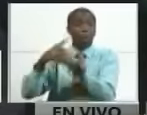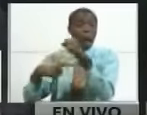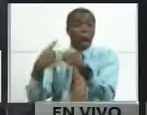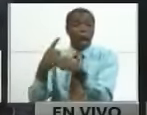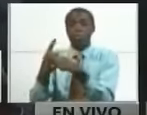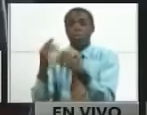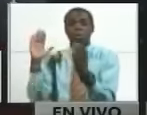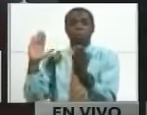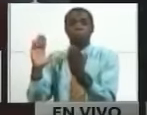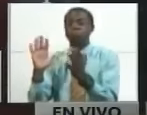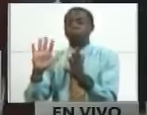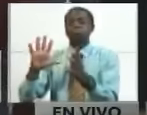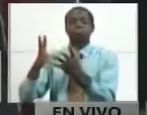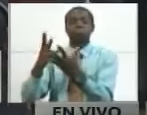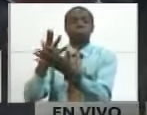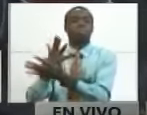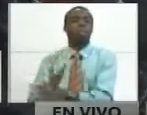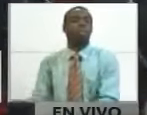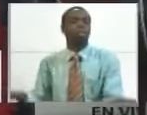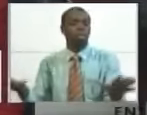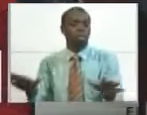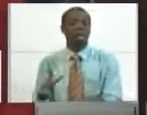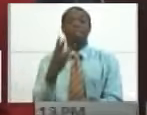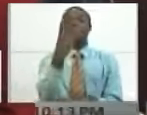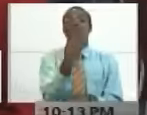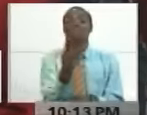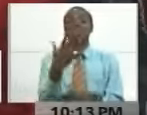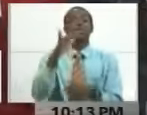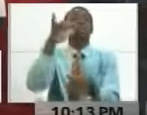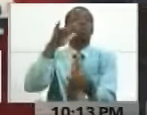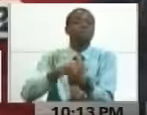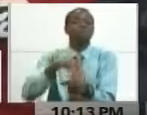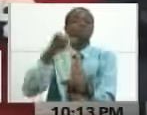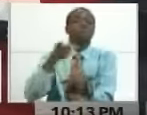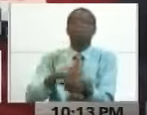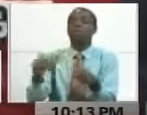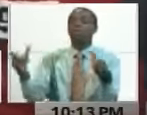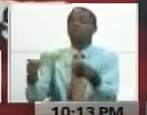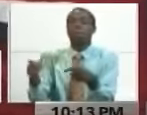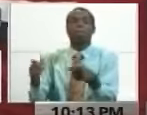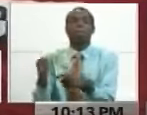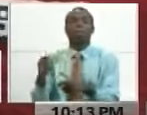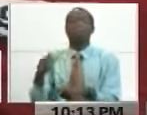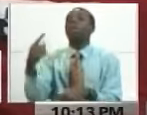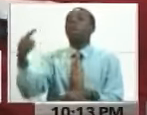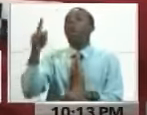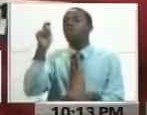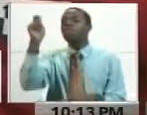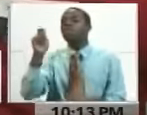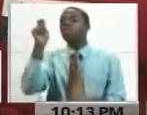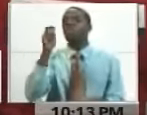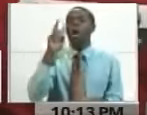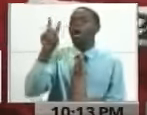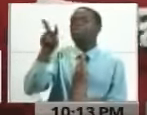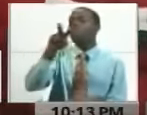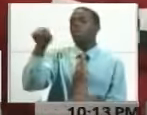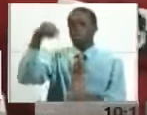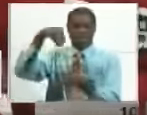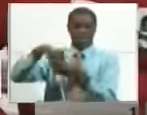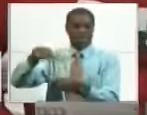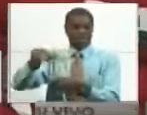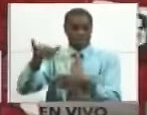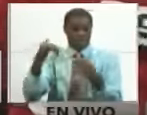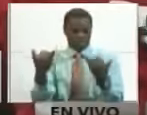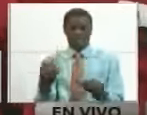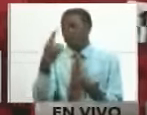destruyeron. 35 veces no tuvieron quórum. Ahí yo veo a Víctor Clara, a Roque Valero, a los diputados de la patria.